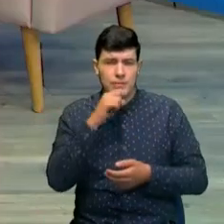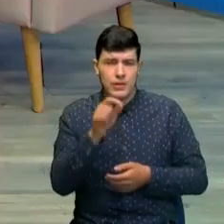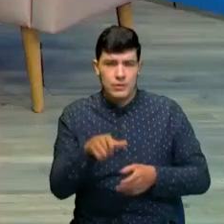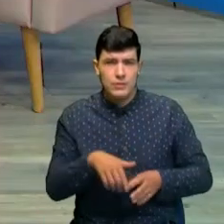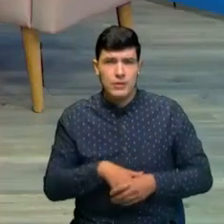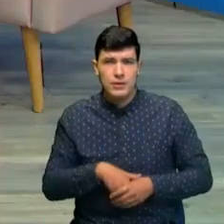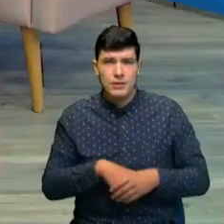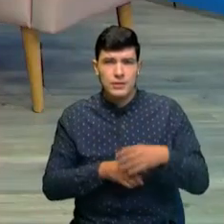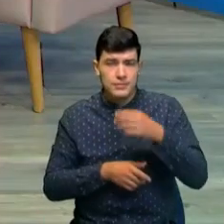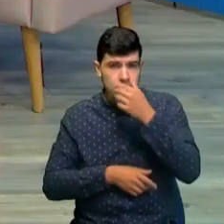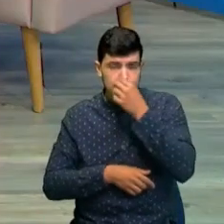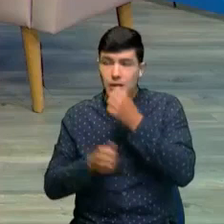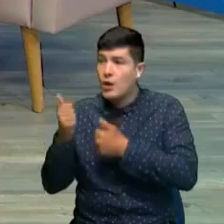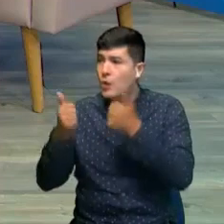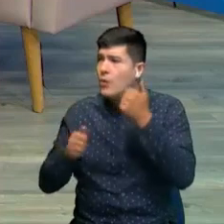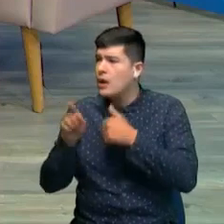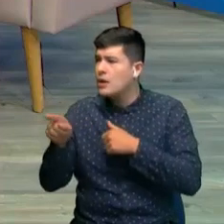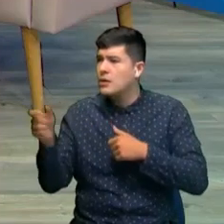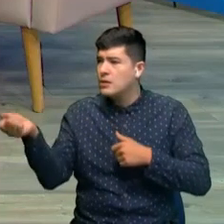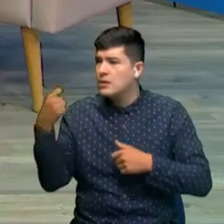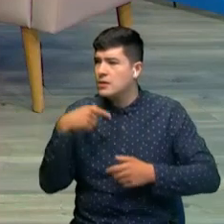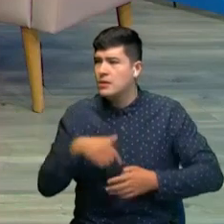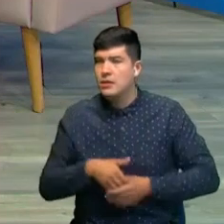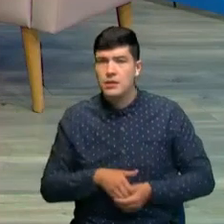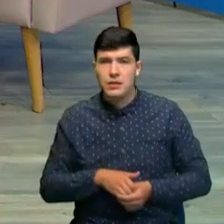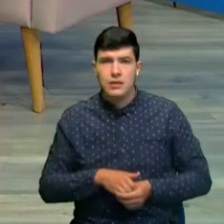¿sí? ¿Cuál es su pregunta? A ver.